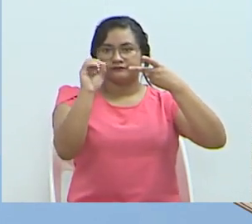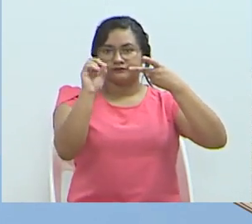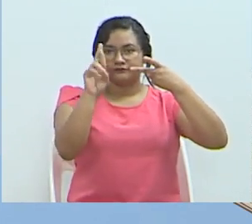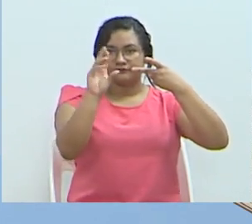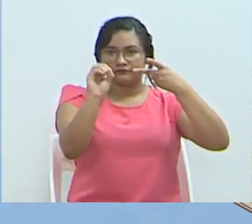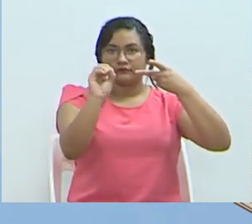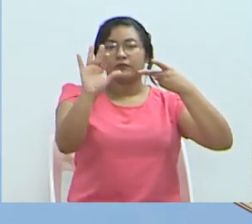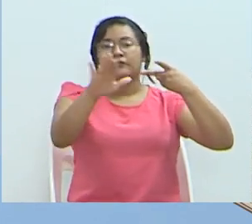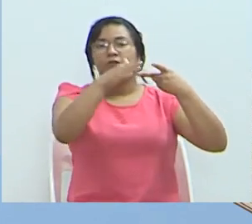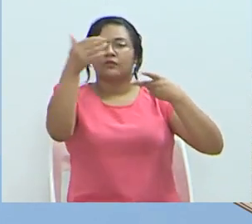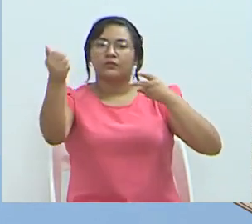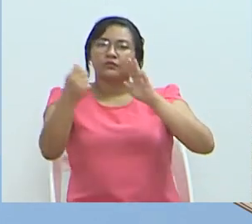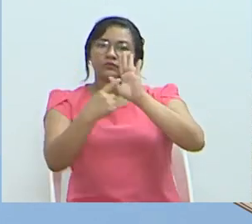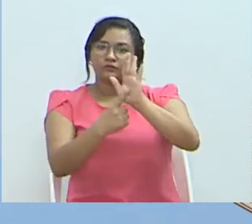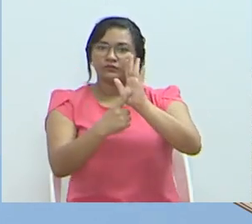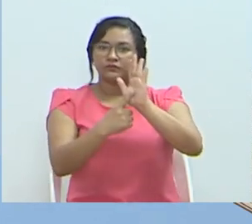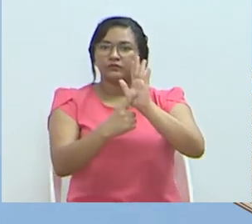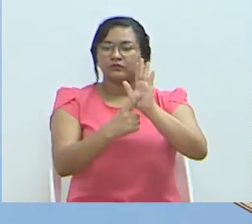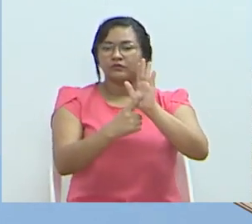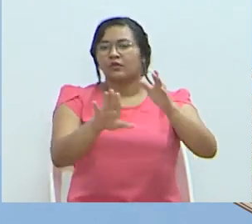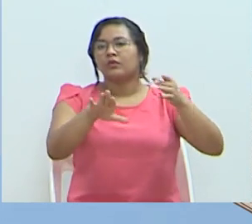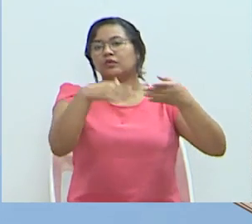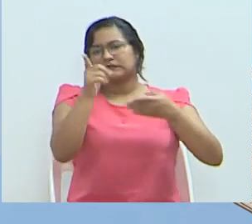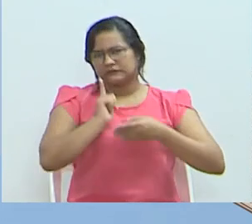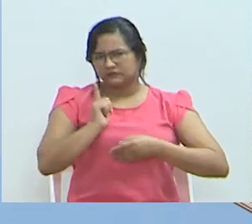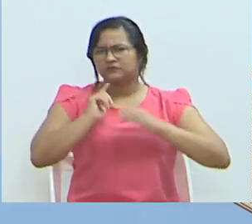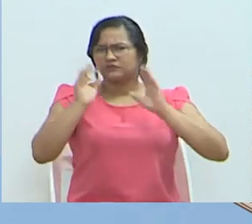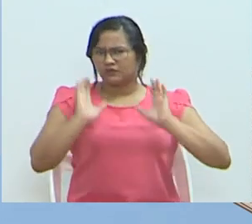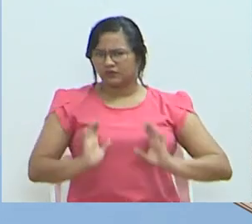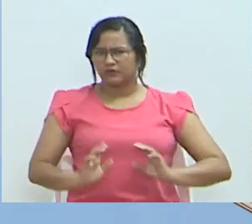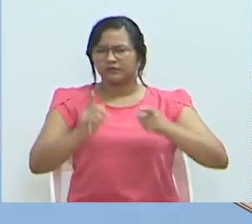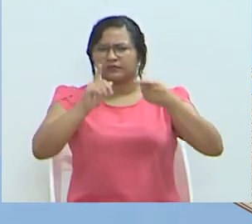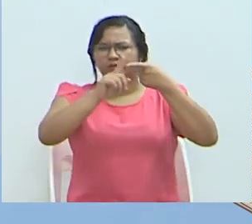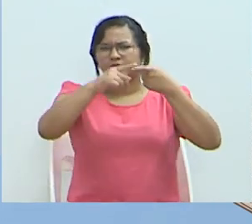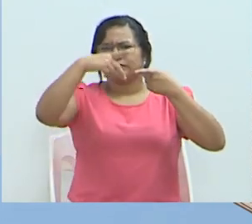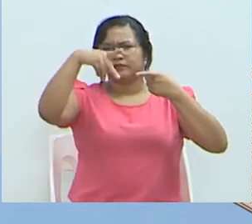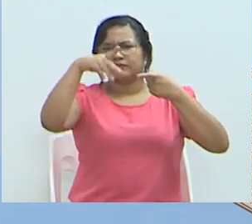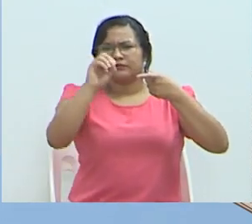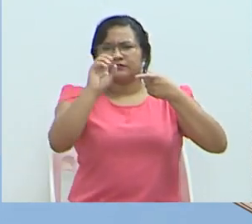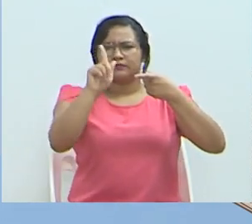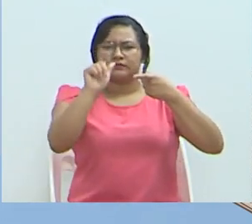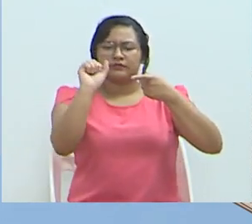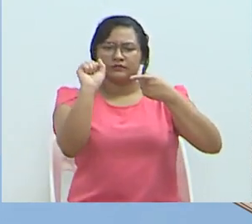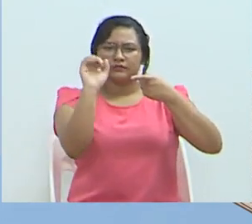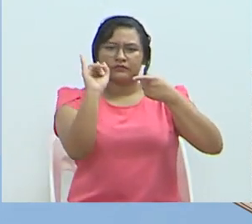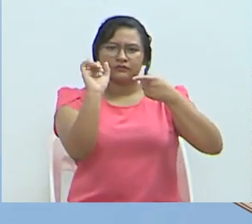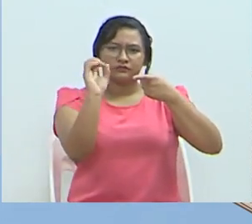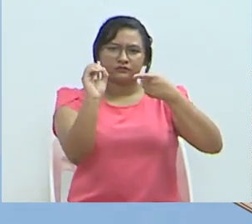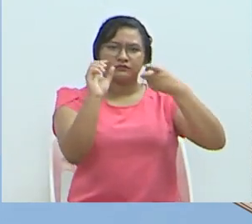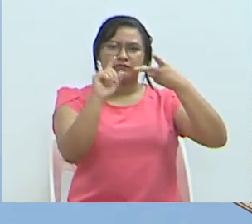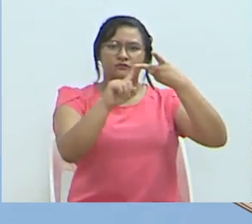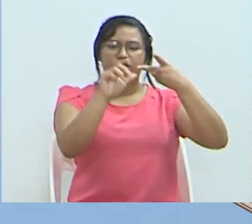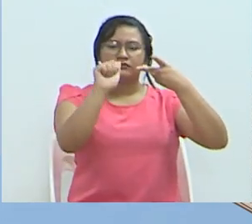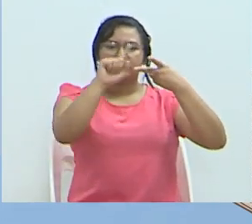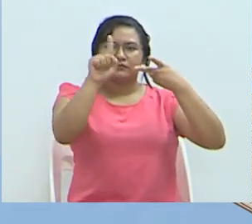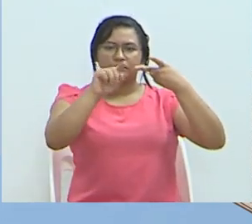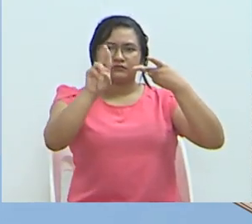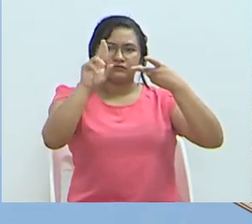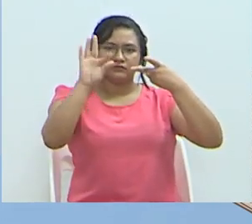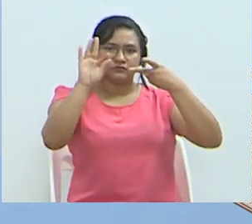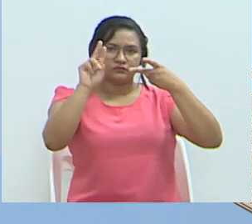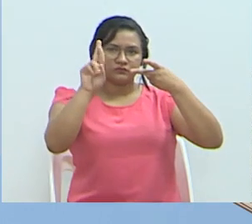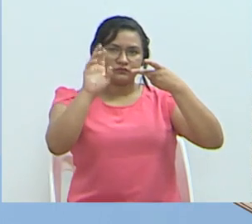5 elementos: potasio, azufre, sodio, cloro y magnesio.